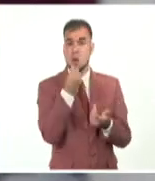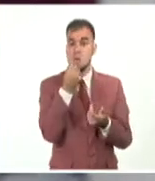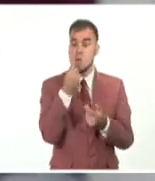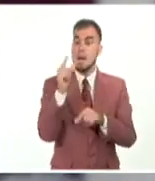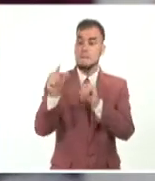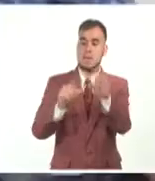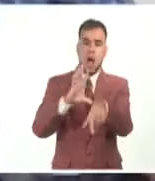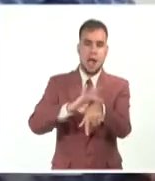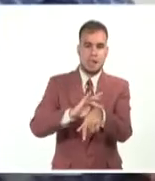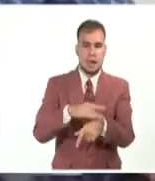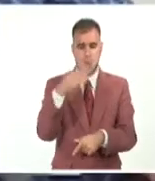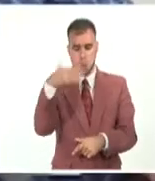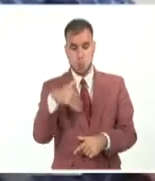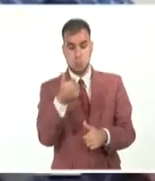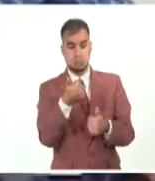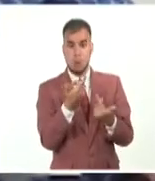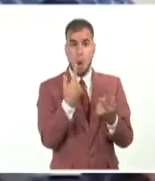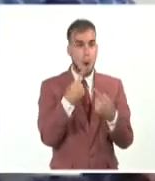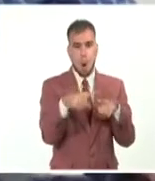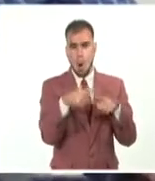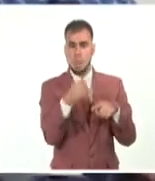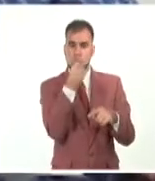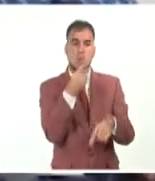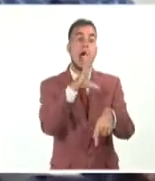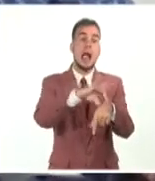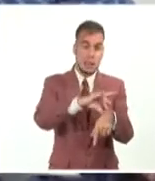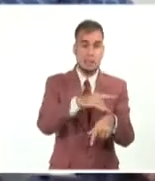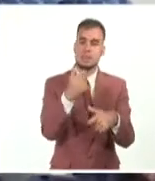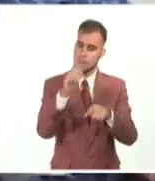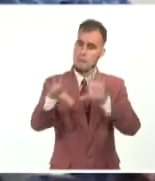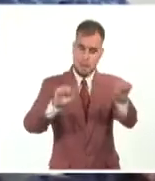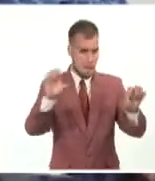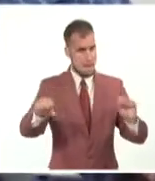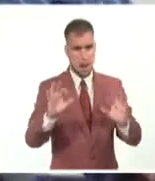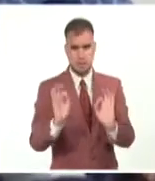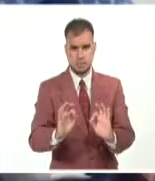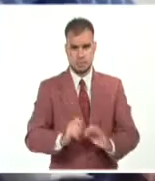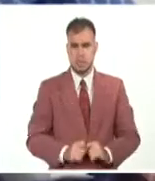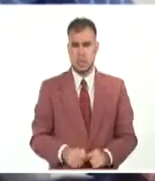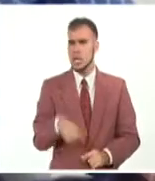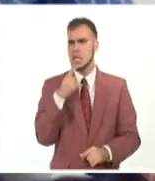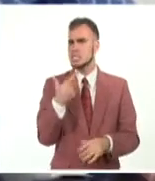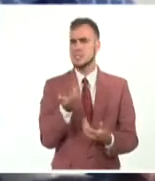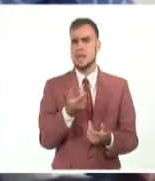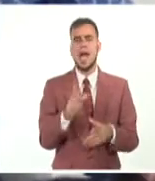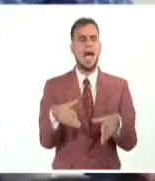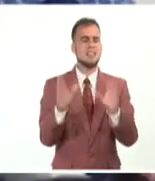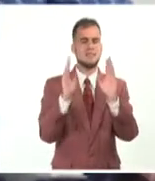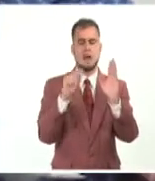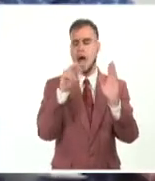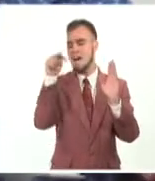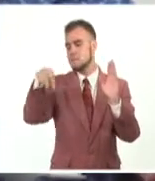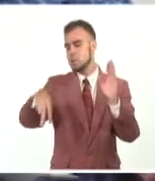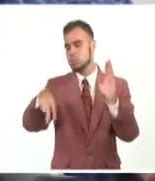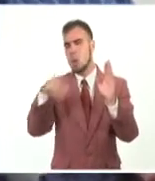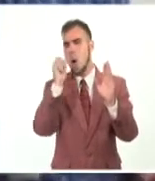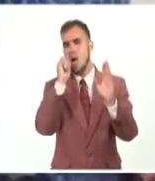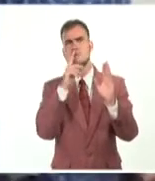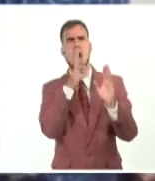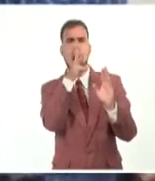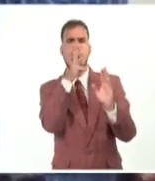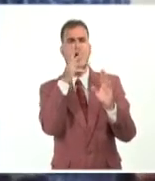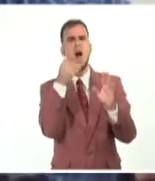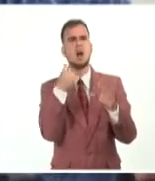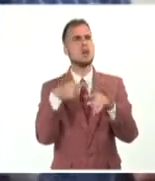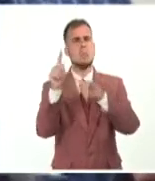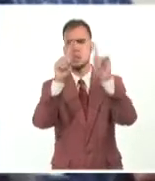casos asintomáticos y posibles infectados. Eso de que alguien llegue debajo de un edificio, fulano, oye, ¿cómo están todos por